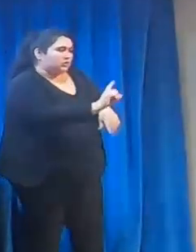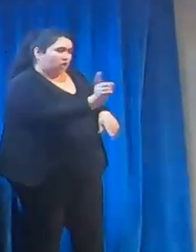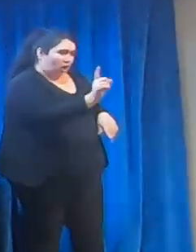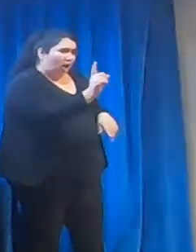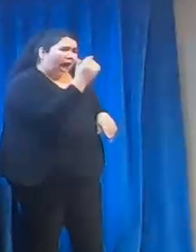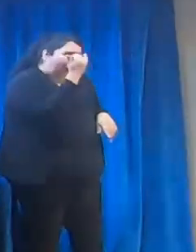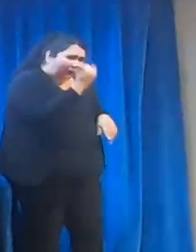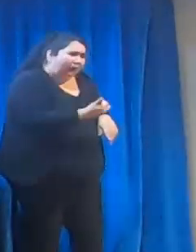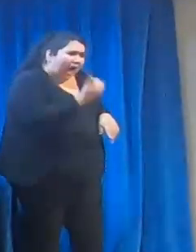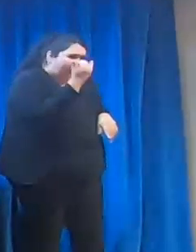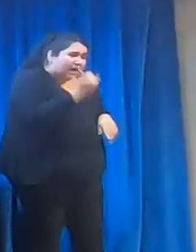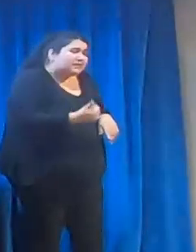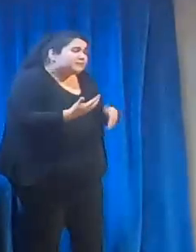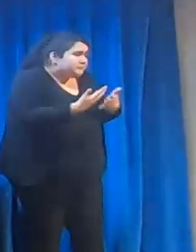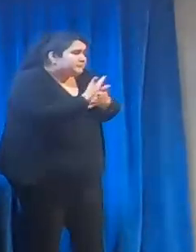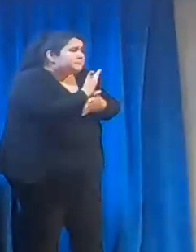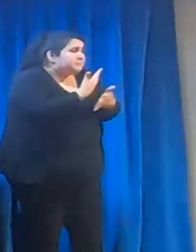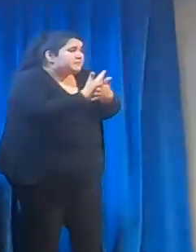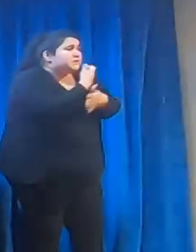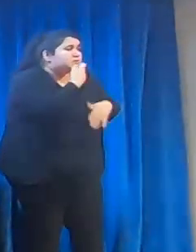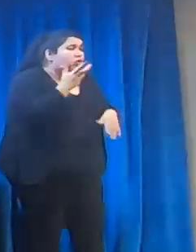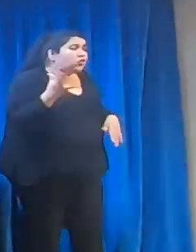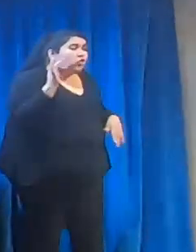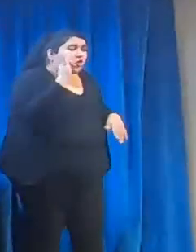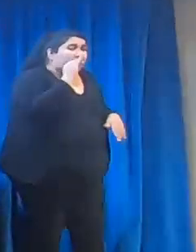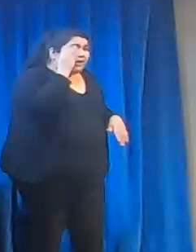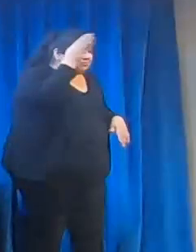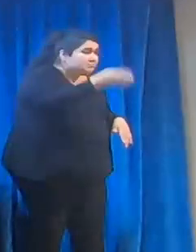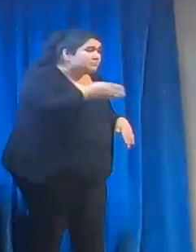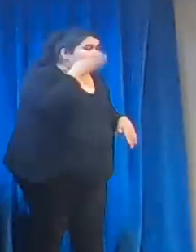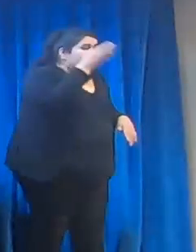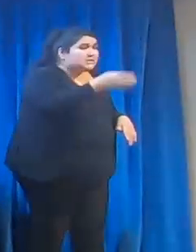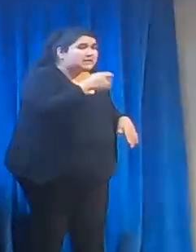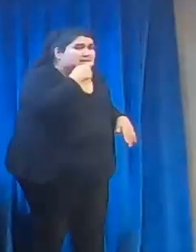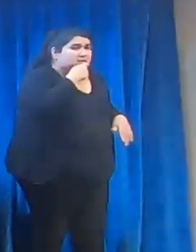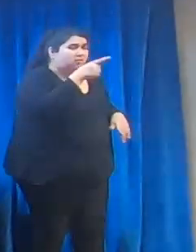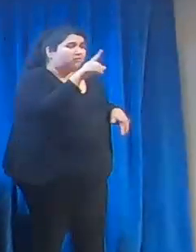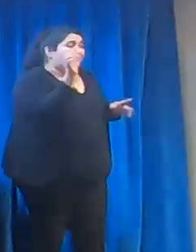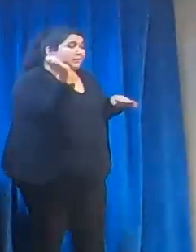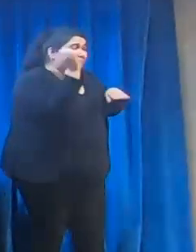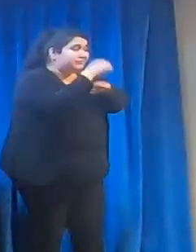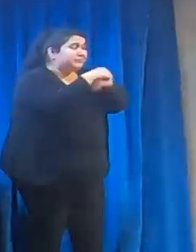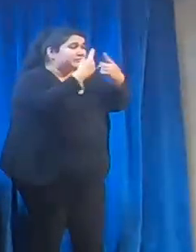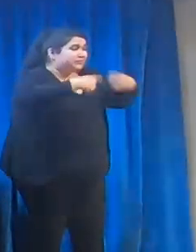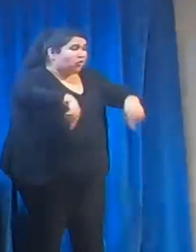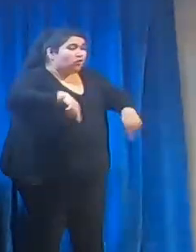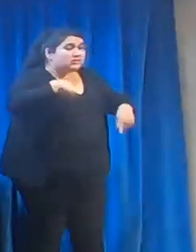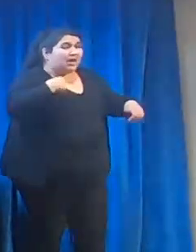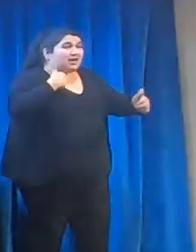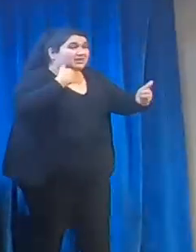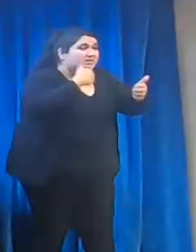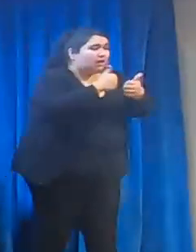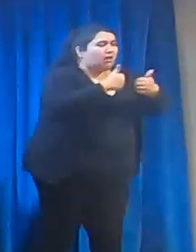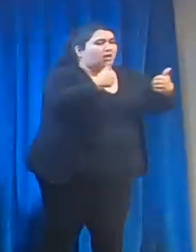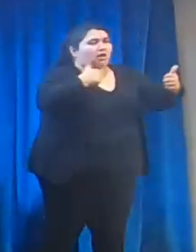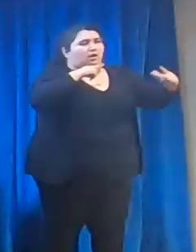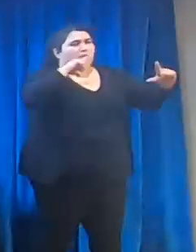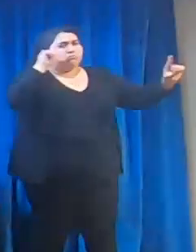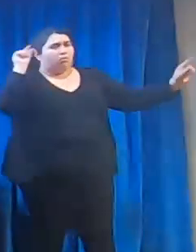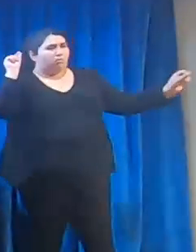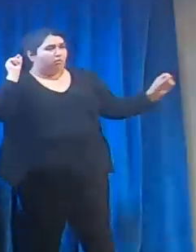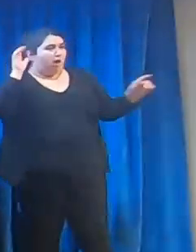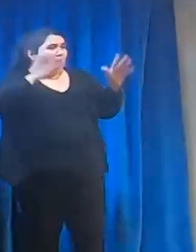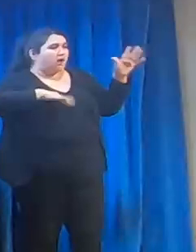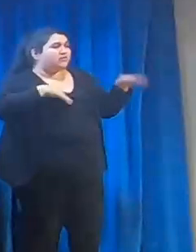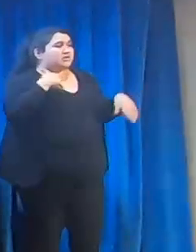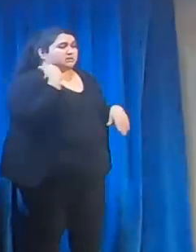existe y es sumamente doloroso. Tener que ir todos los días a un lugar donde todos nos dan la espalda, donde alguien se acerca y vemos esos chicos que van mendigando amistad